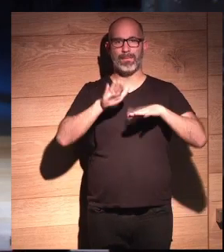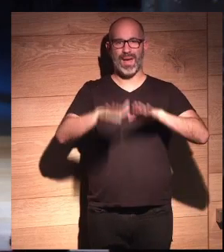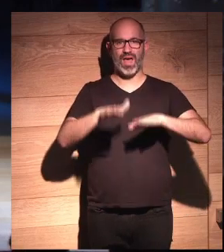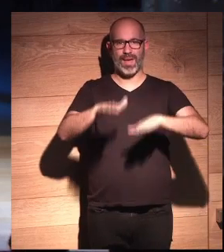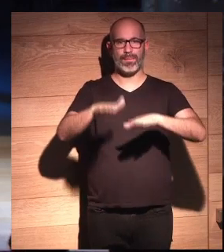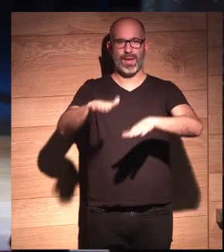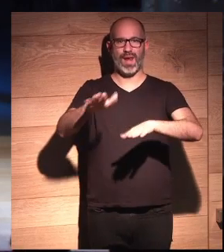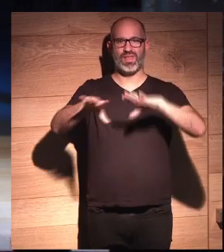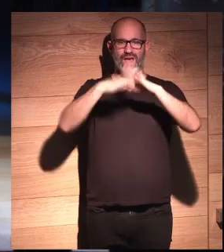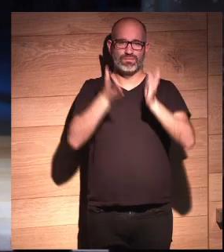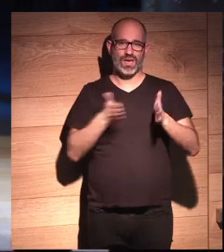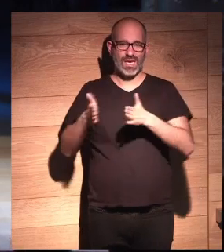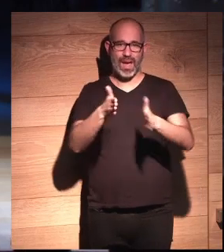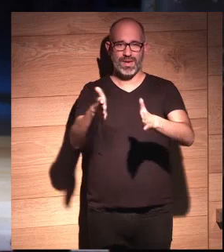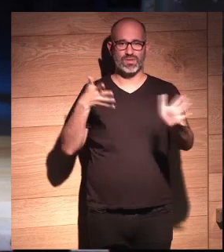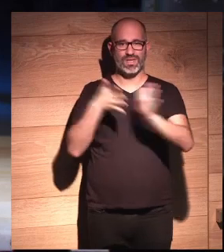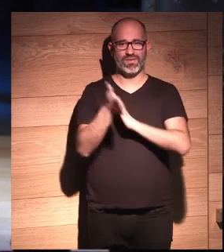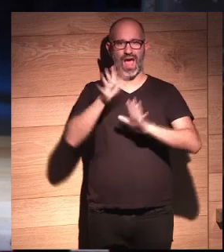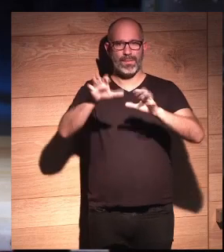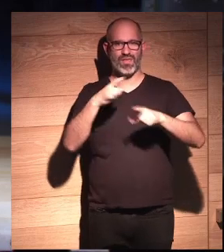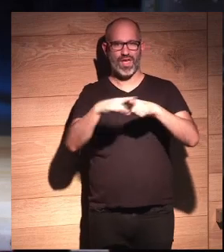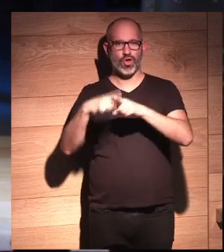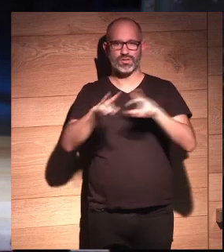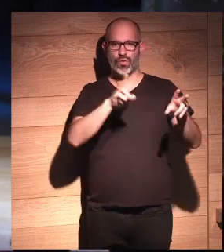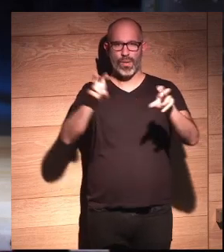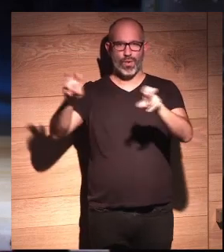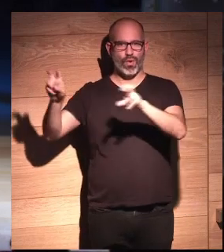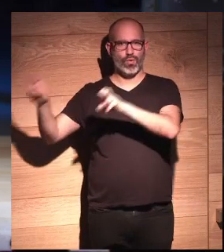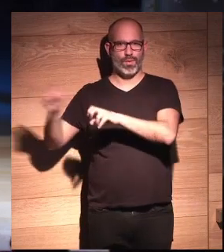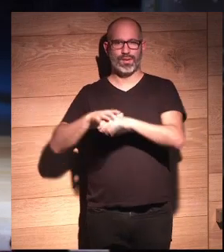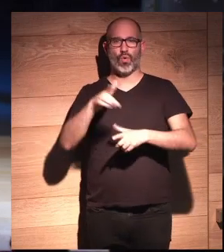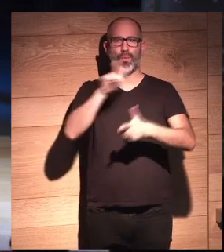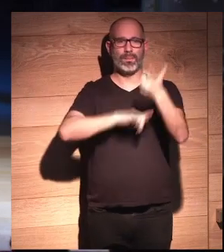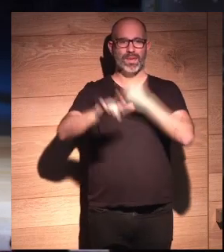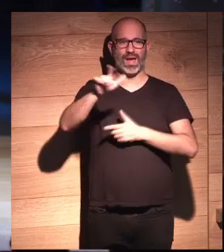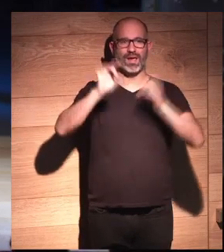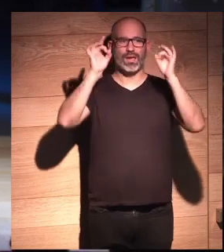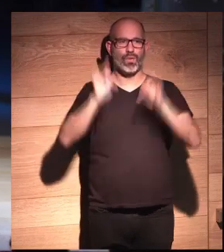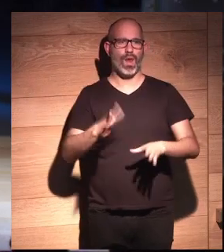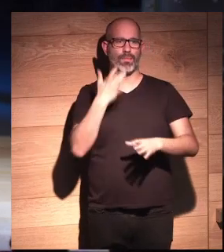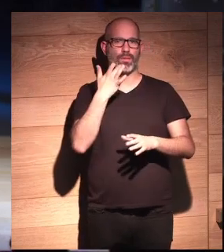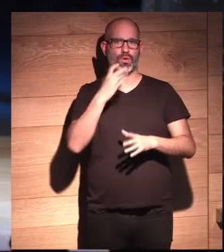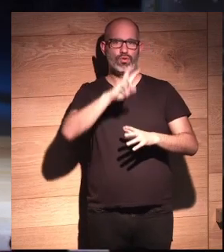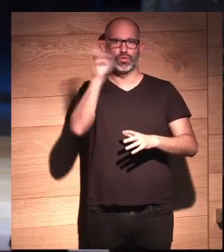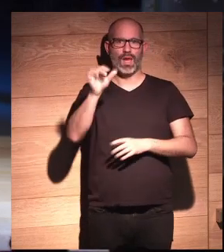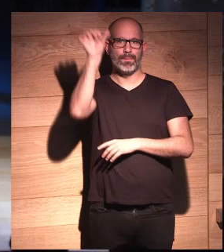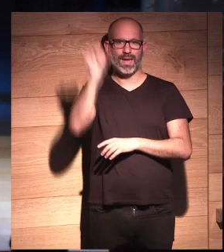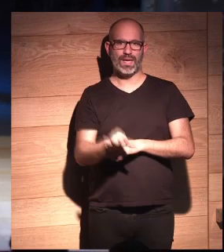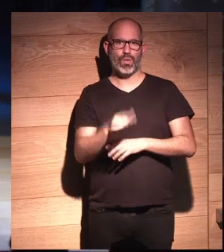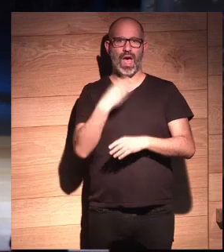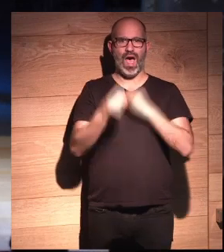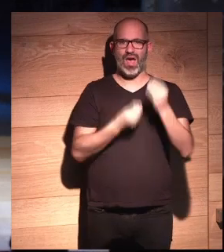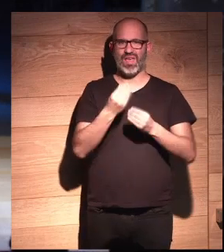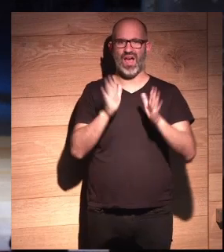camino es un personaje nuevo del que aprender algo. Un viaje como el que hace Travis en París, Texas, un